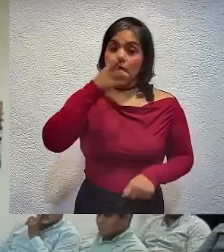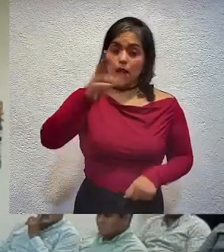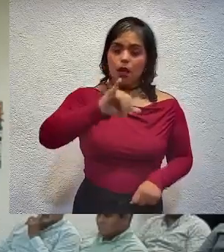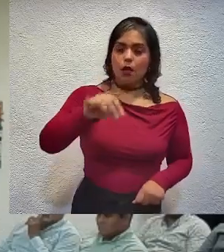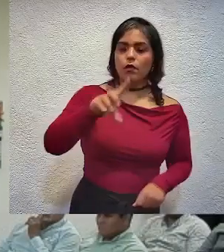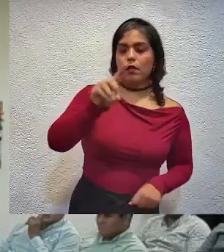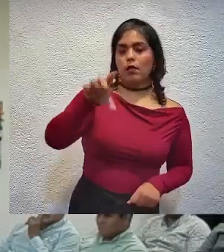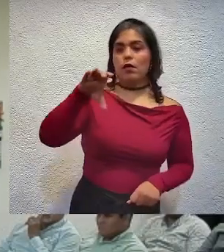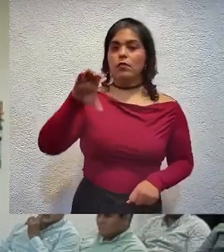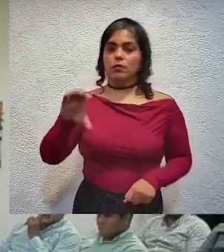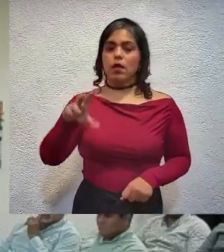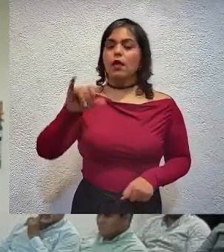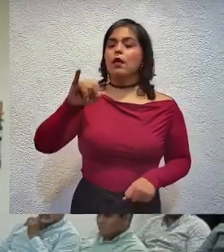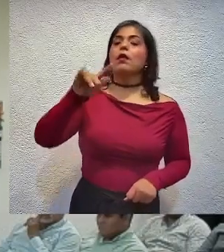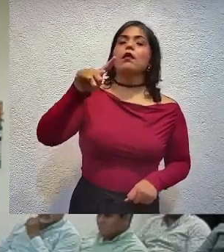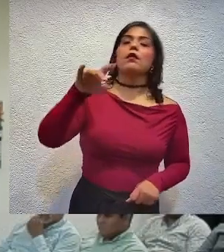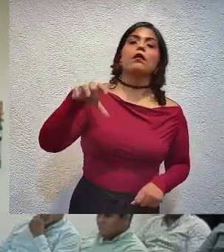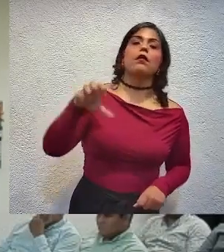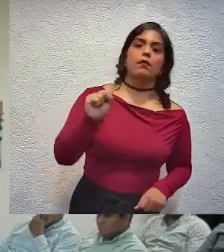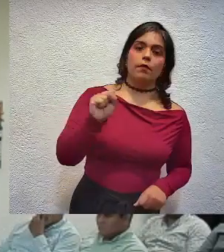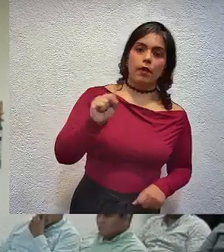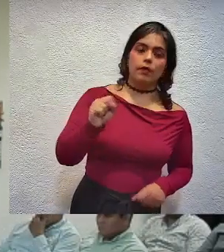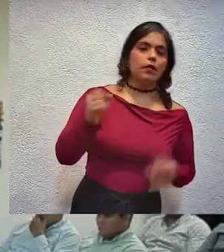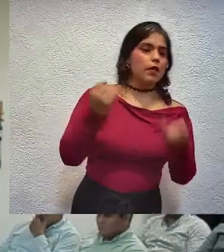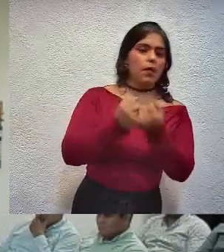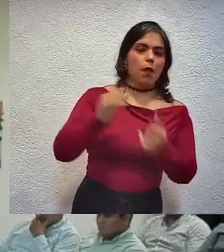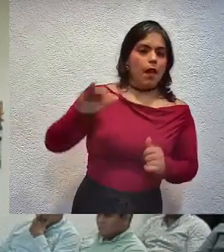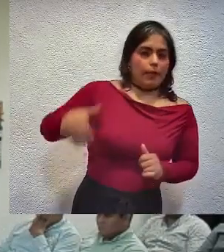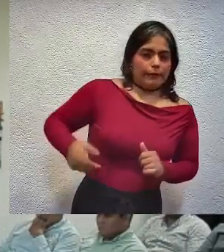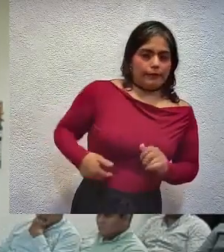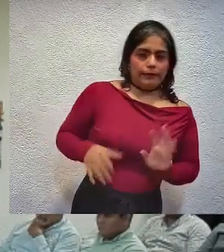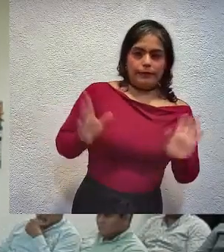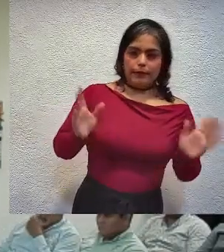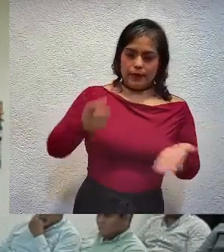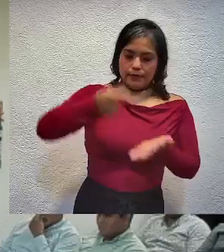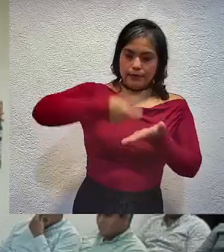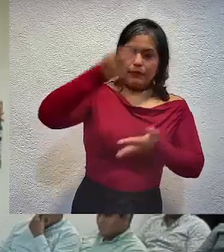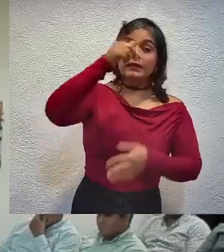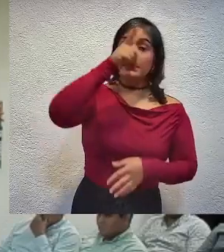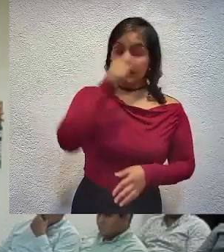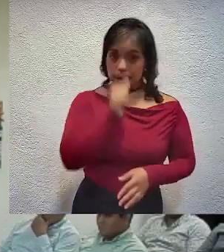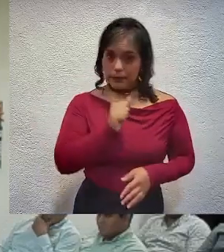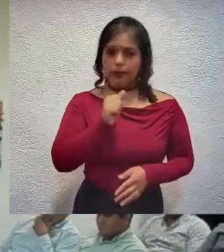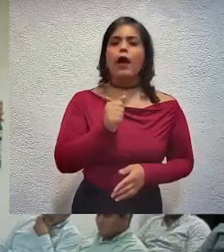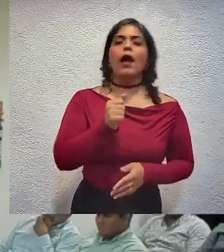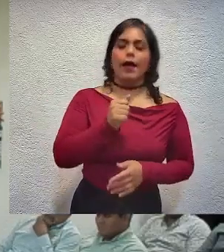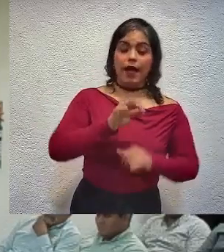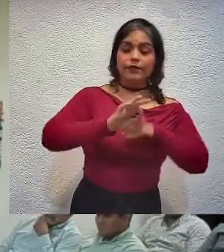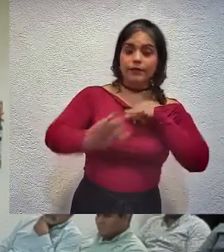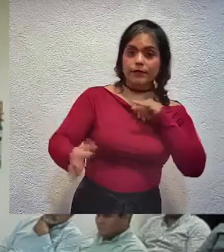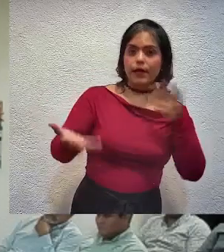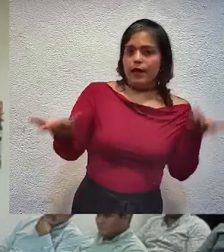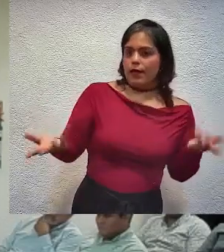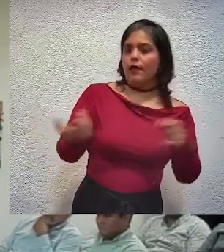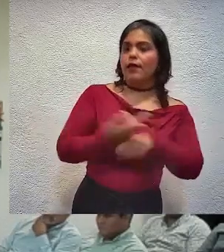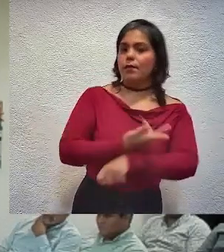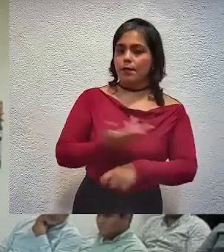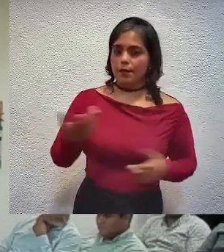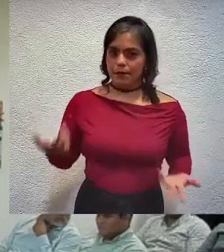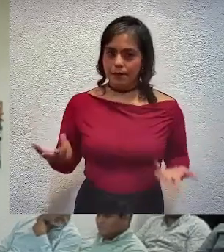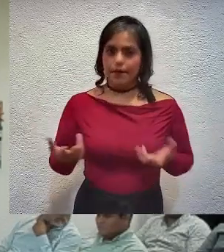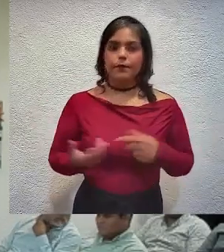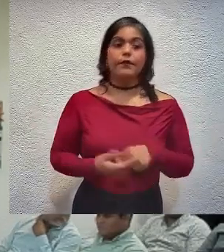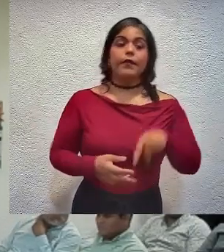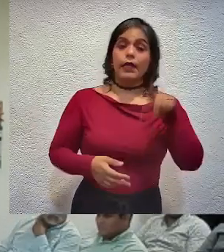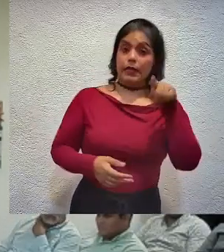JDC y PES mencionados y del incidente de incumplimiento de sentencia relacionado con este último, con excepción del referido